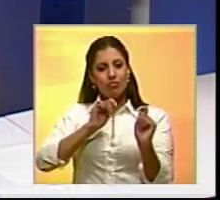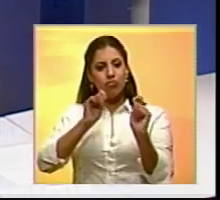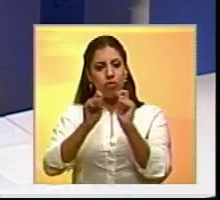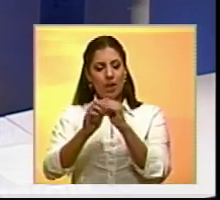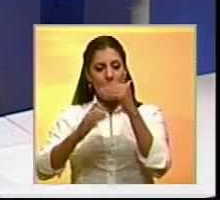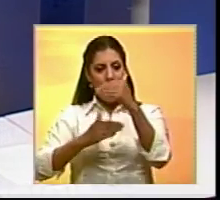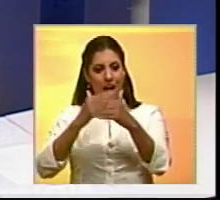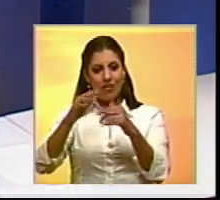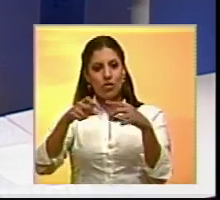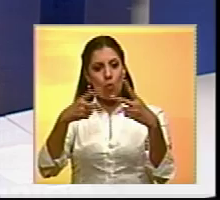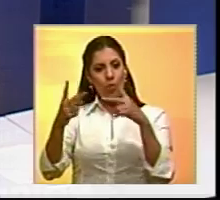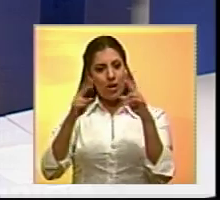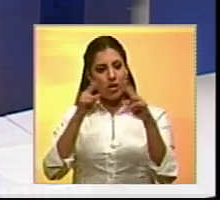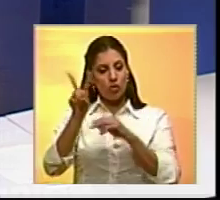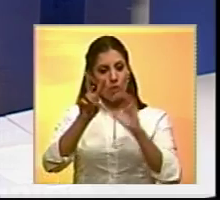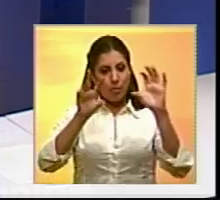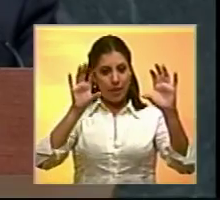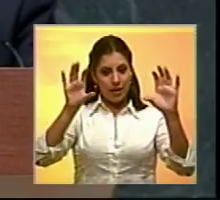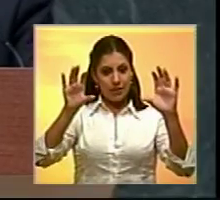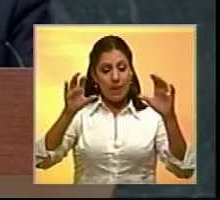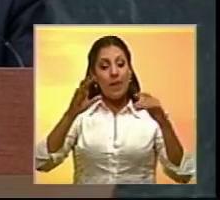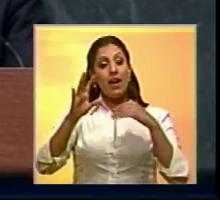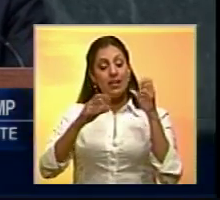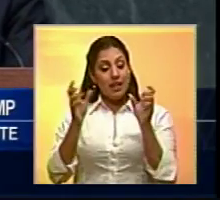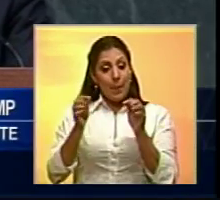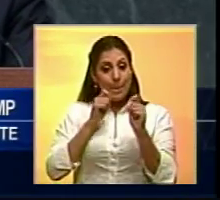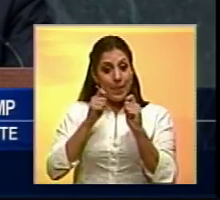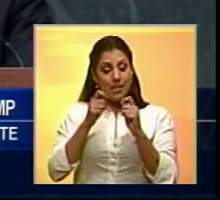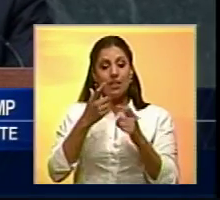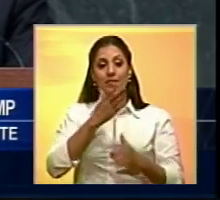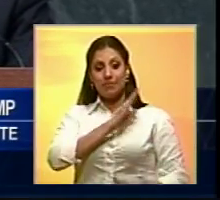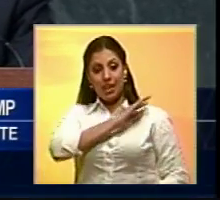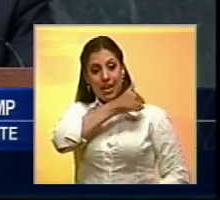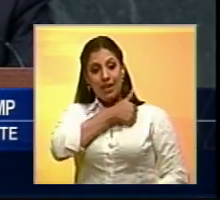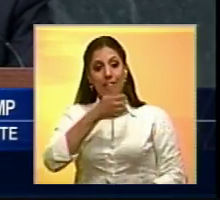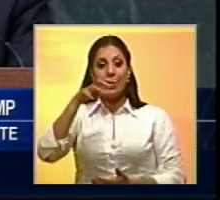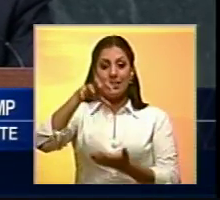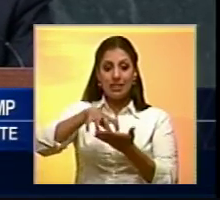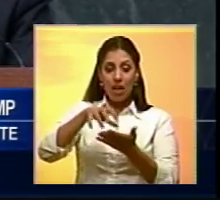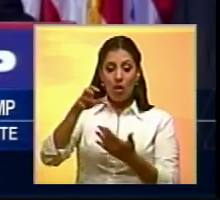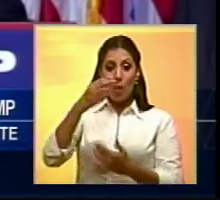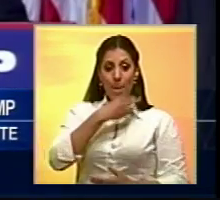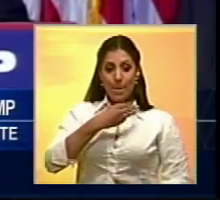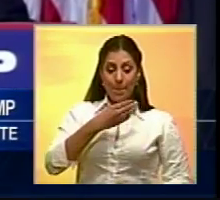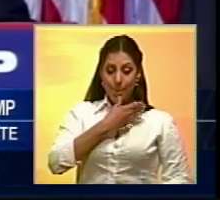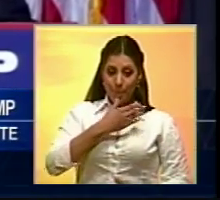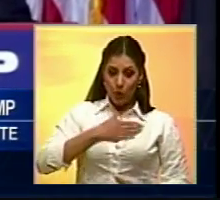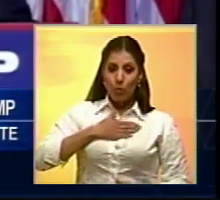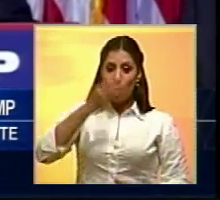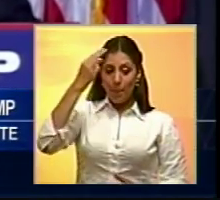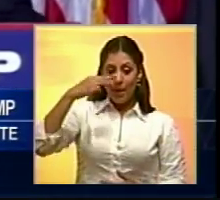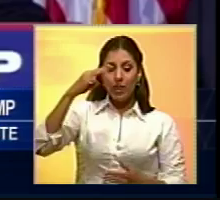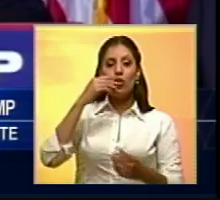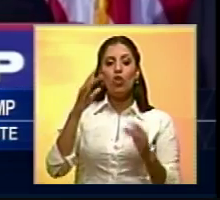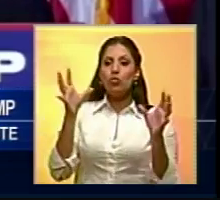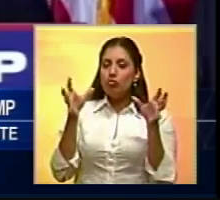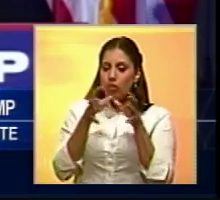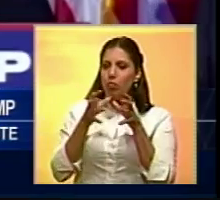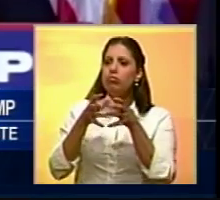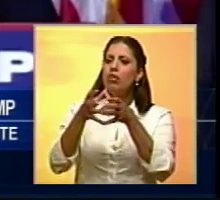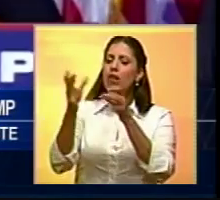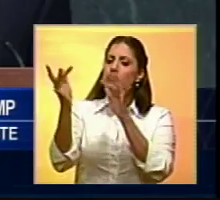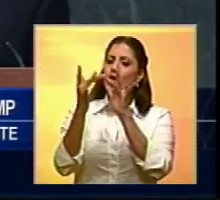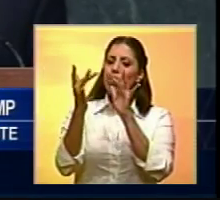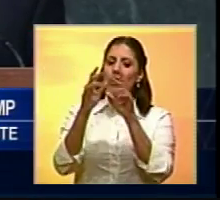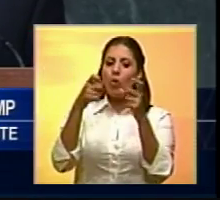transición y avanzar en las relaciones bilaterales. Durante una rueda de prensa, el jefe de Estado mexicano señaló que sus equipos entrarán en contacto para